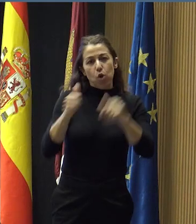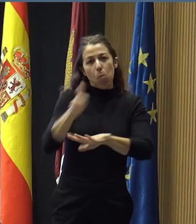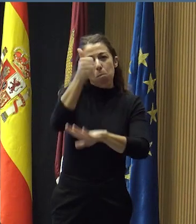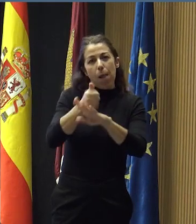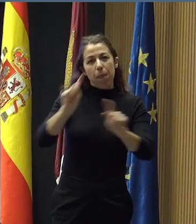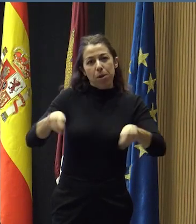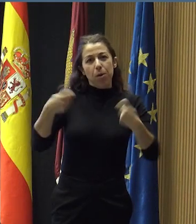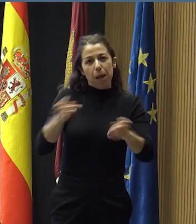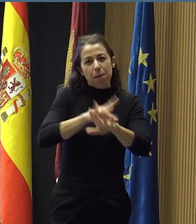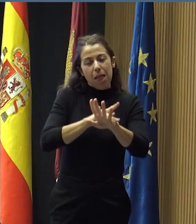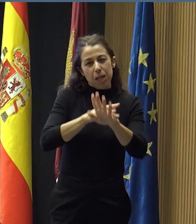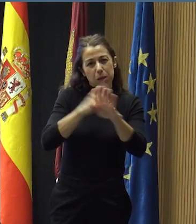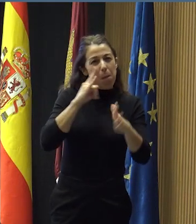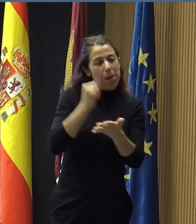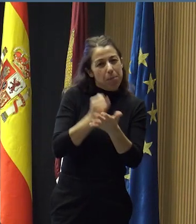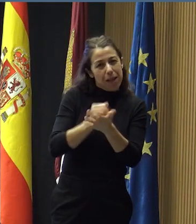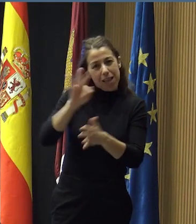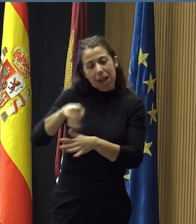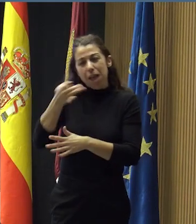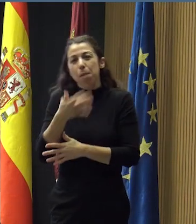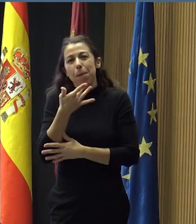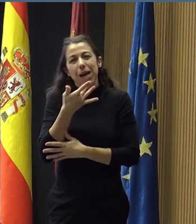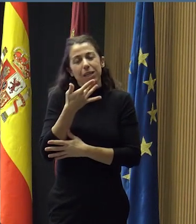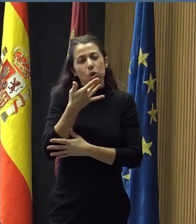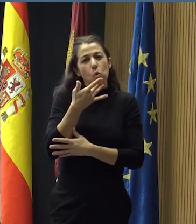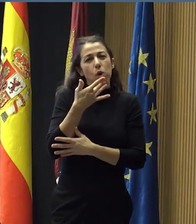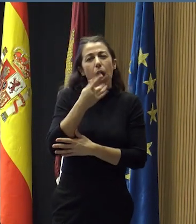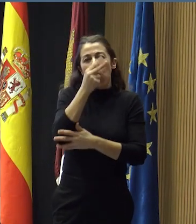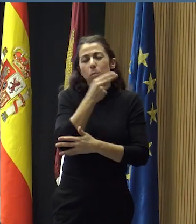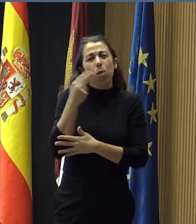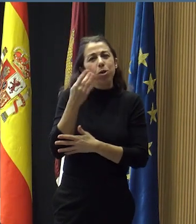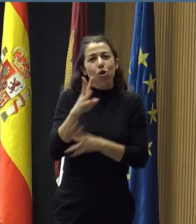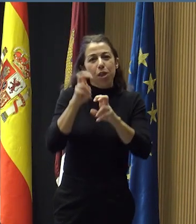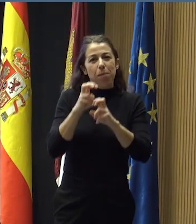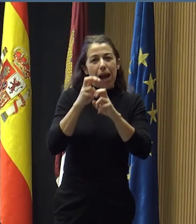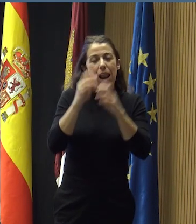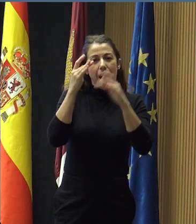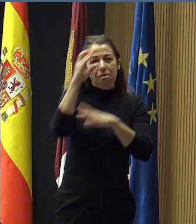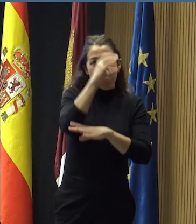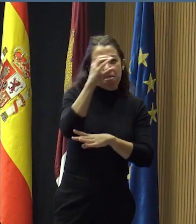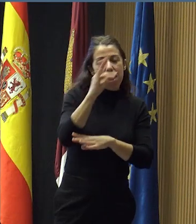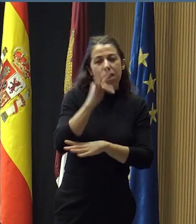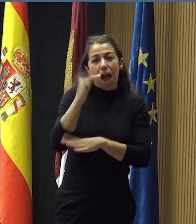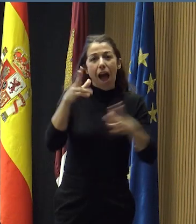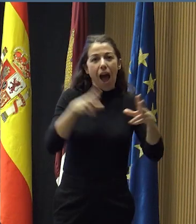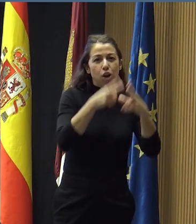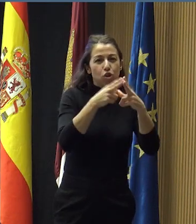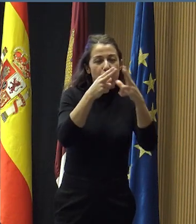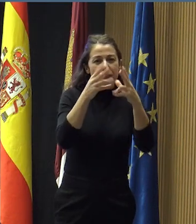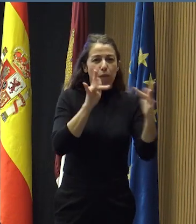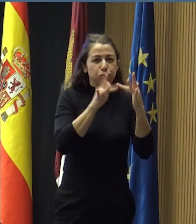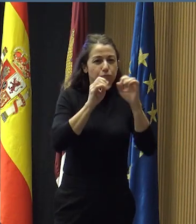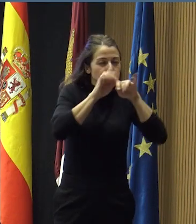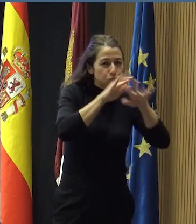también una gran divulgadora científica profundamente comprometida con acercar la ciencia a la sociedad.